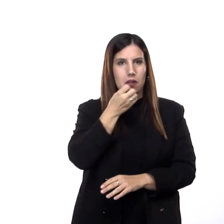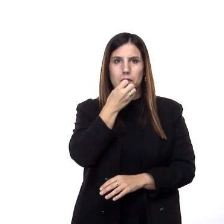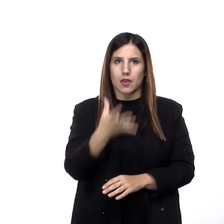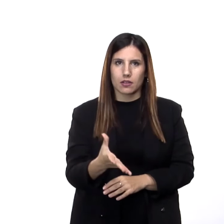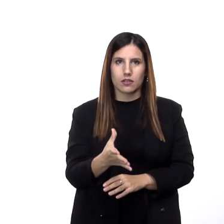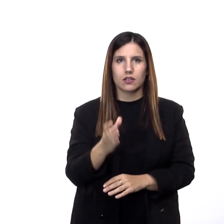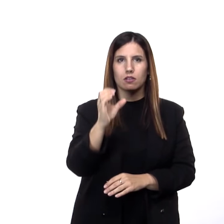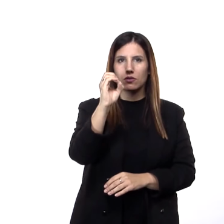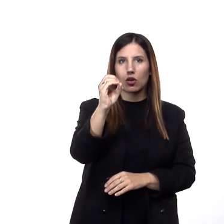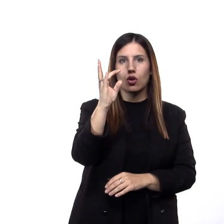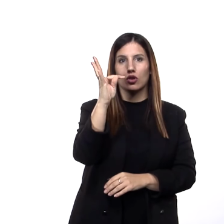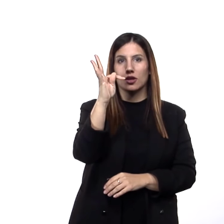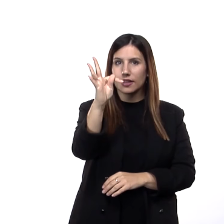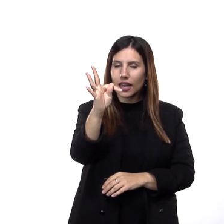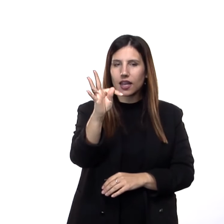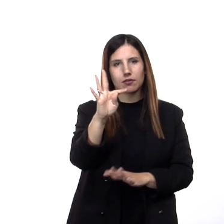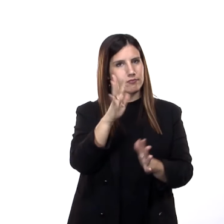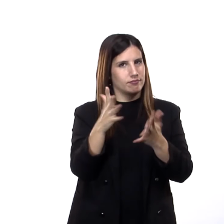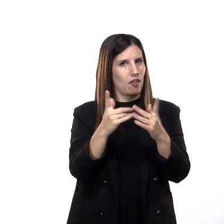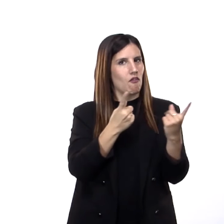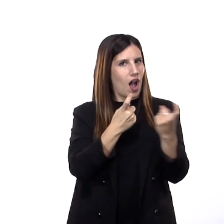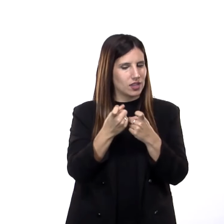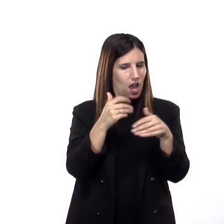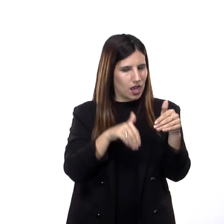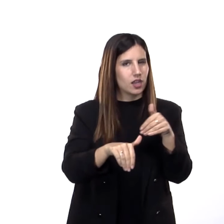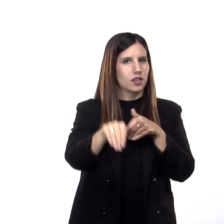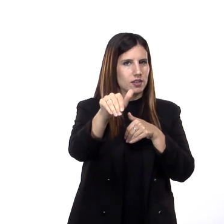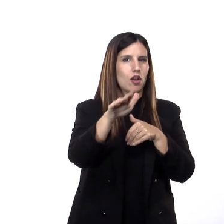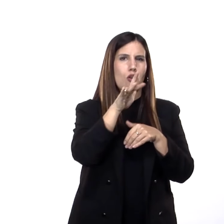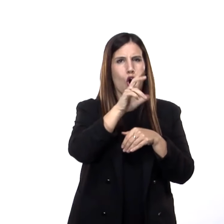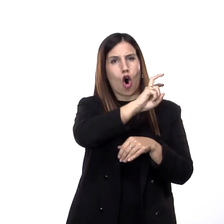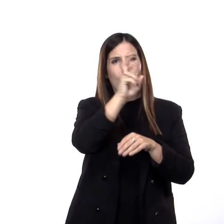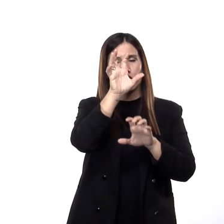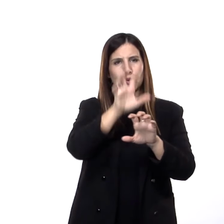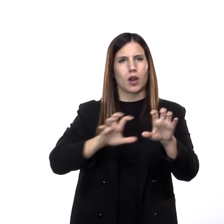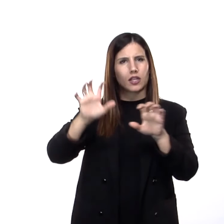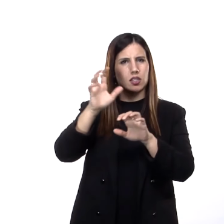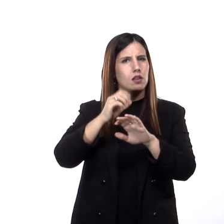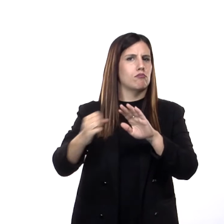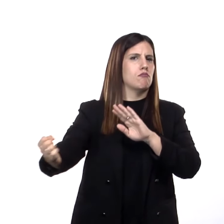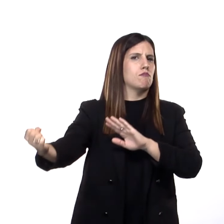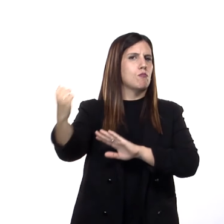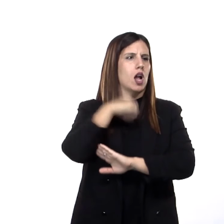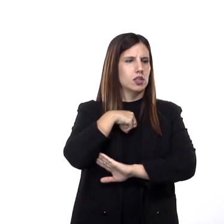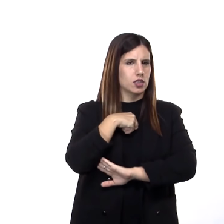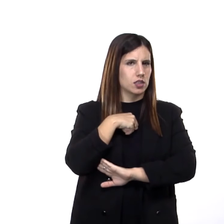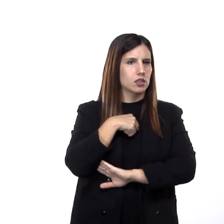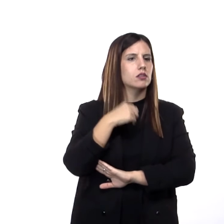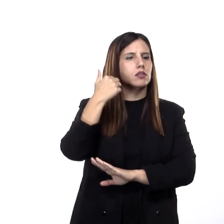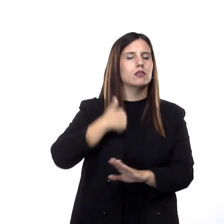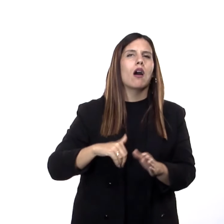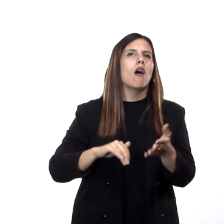camino por recorrer hay otros planes países que están mucho más adelantados que nosotros a nivel del agro de la industria se ha hablado